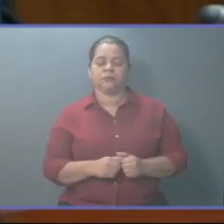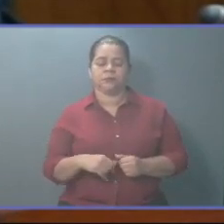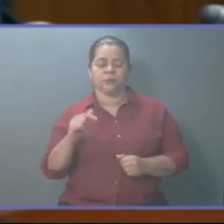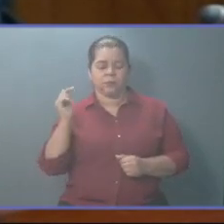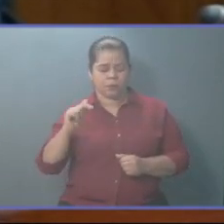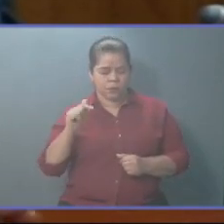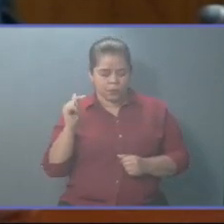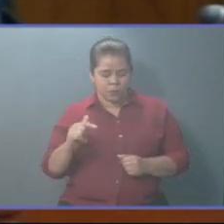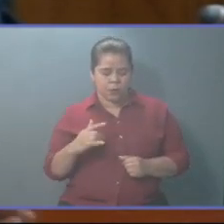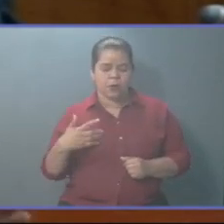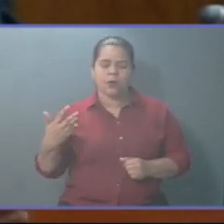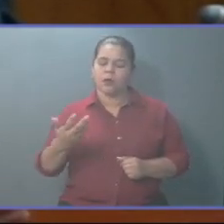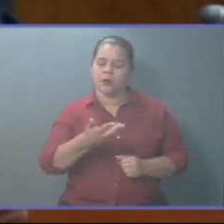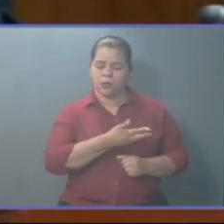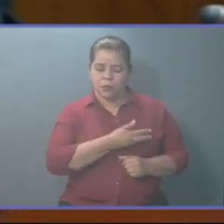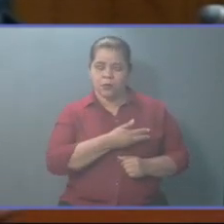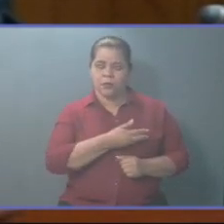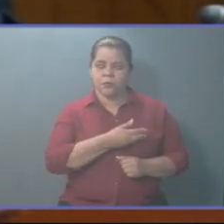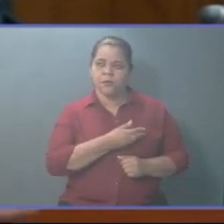vamos a